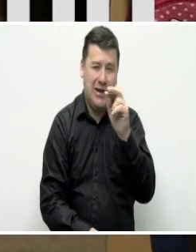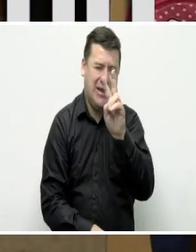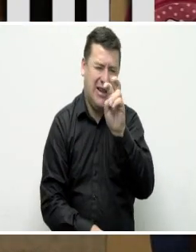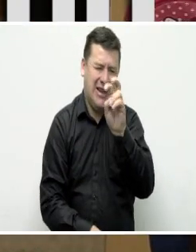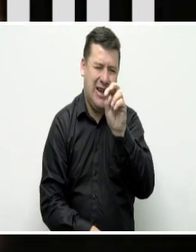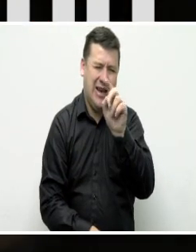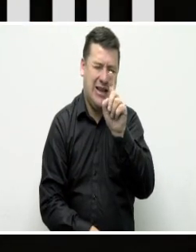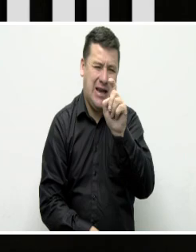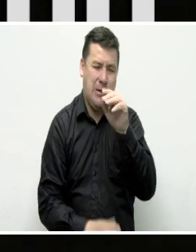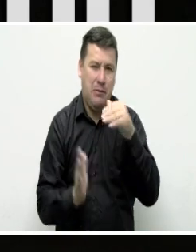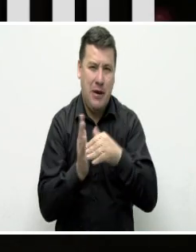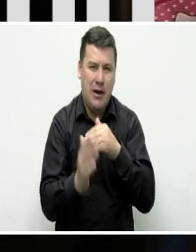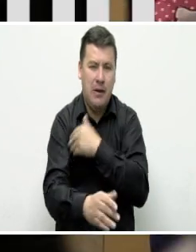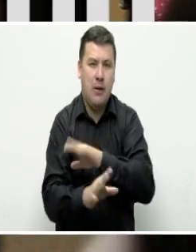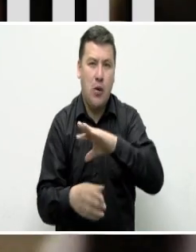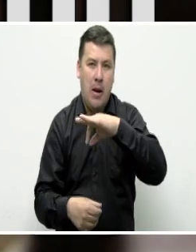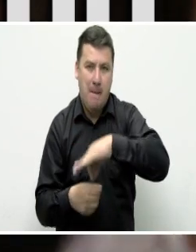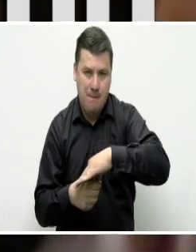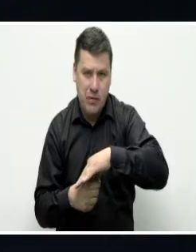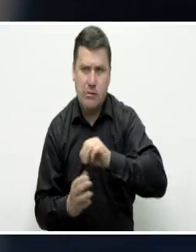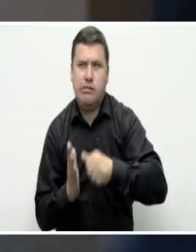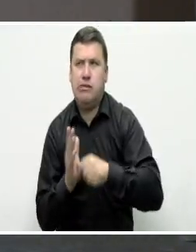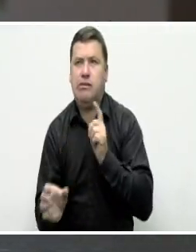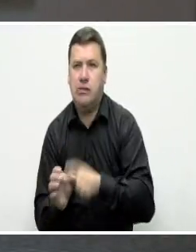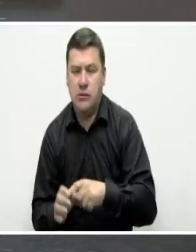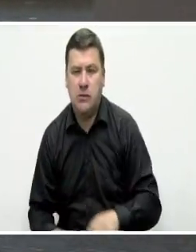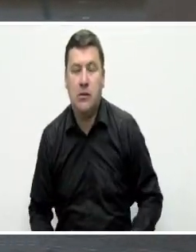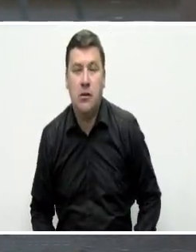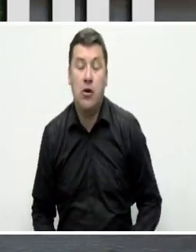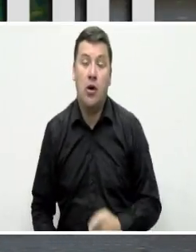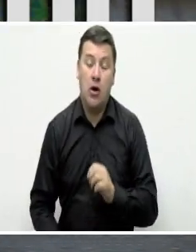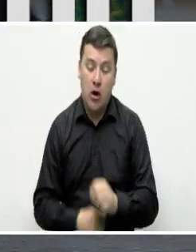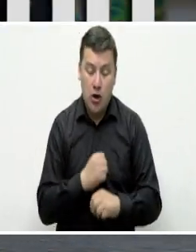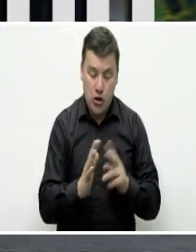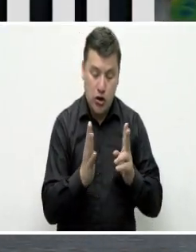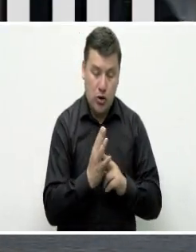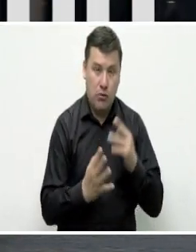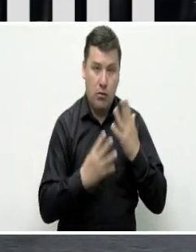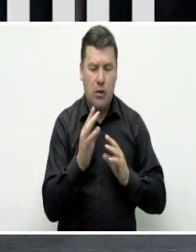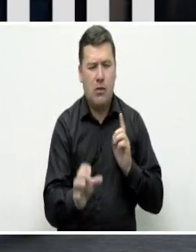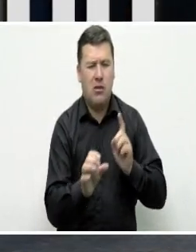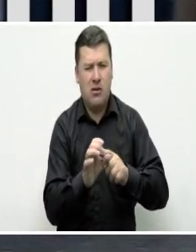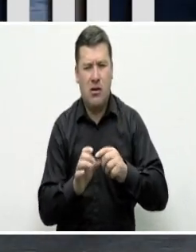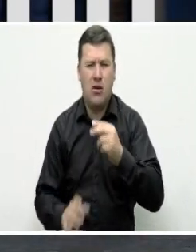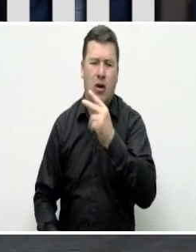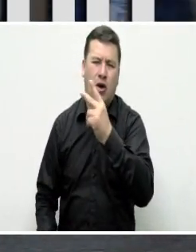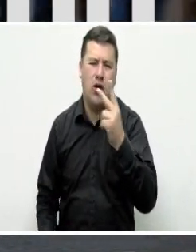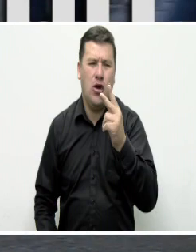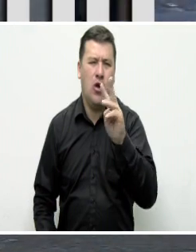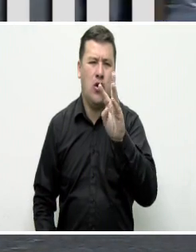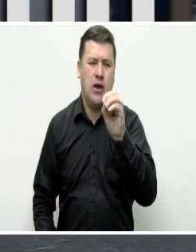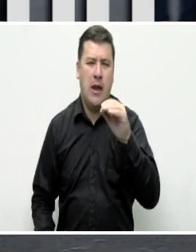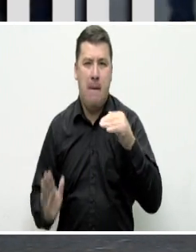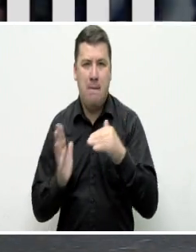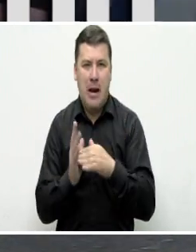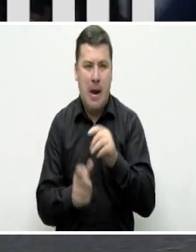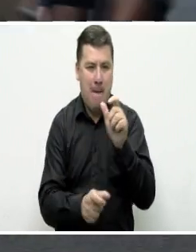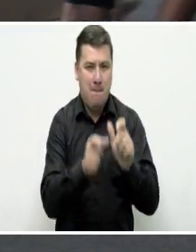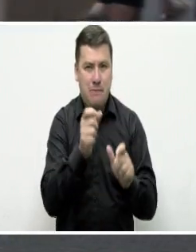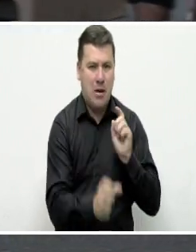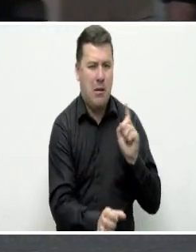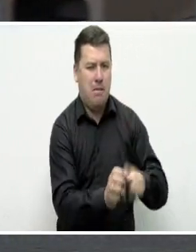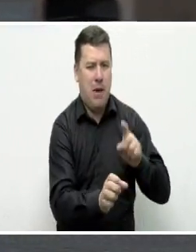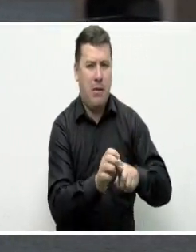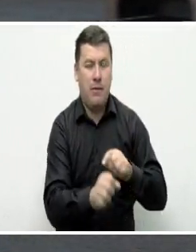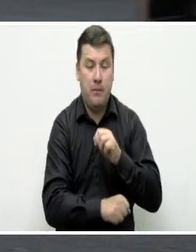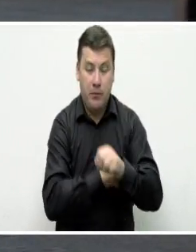1.377.000 se inscribieron para las de Presidente de la República, mientras que en 2014 se inscribieron 280.000 personas. Esto quiere decir que